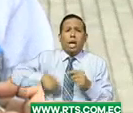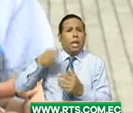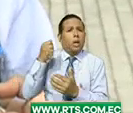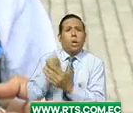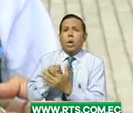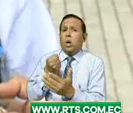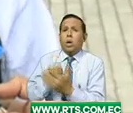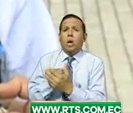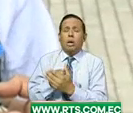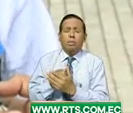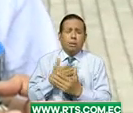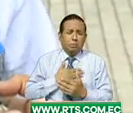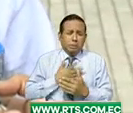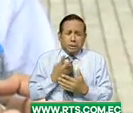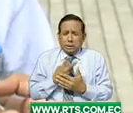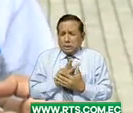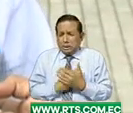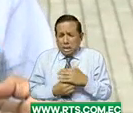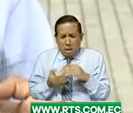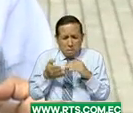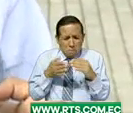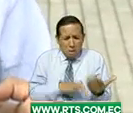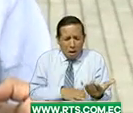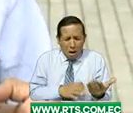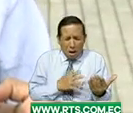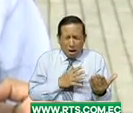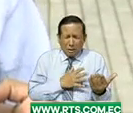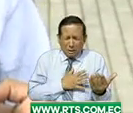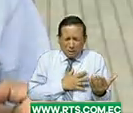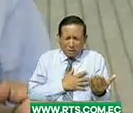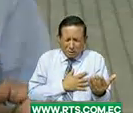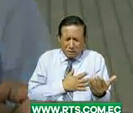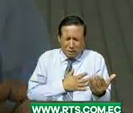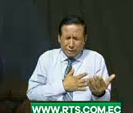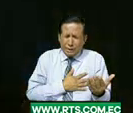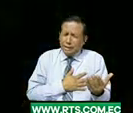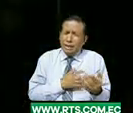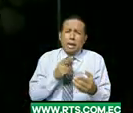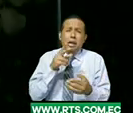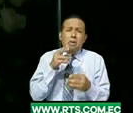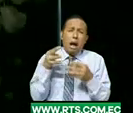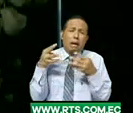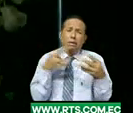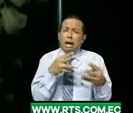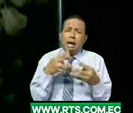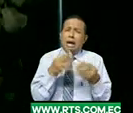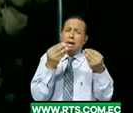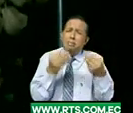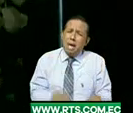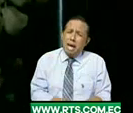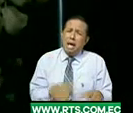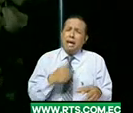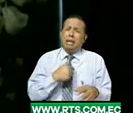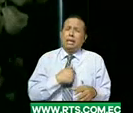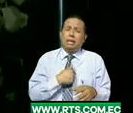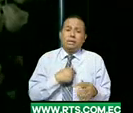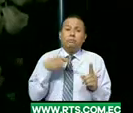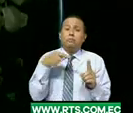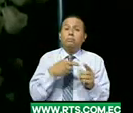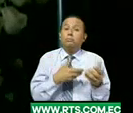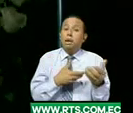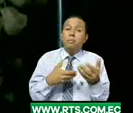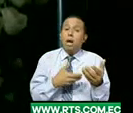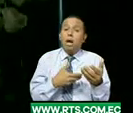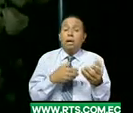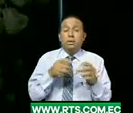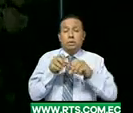perdí mucho, perdimos una batalla. Amberly falleció afectada por atrofia muscular